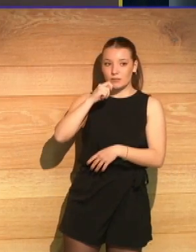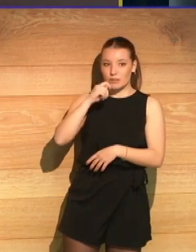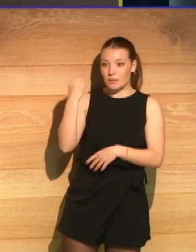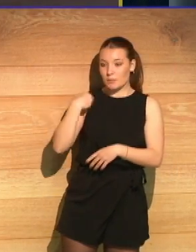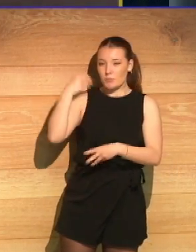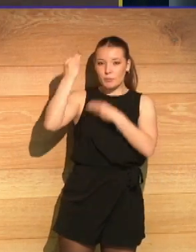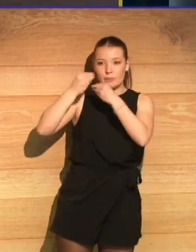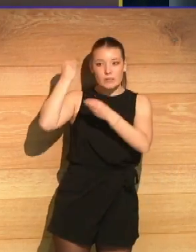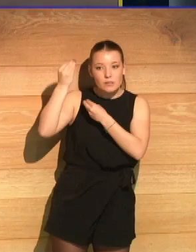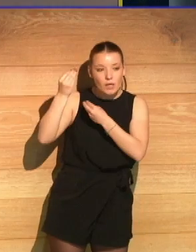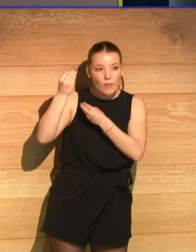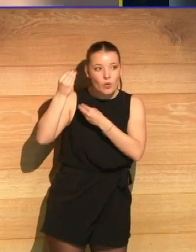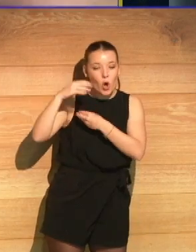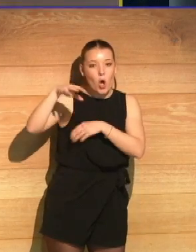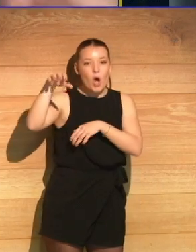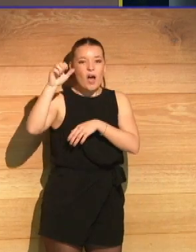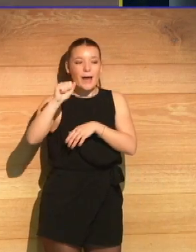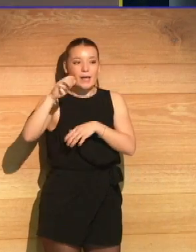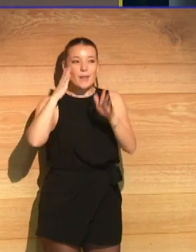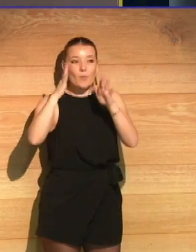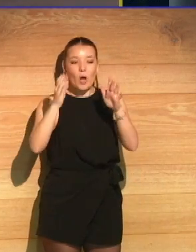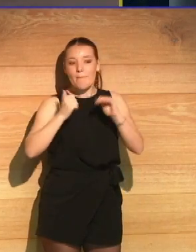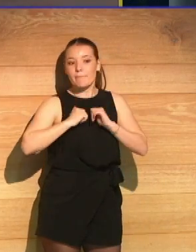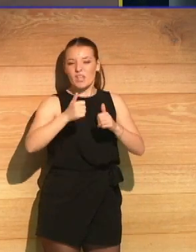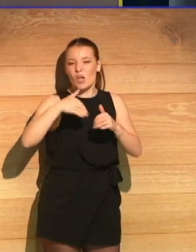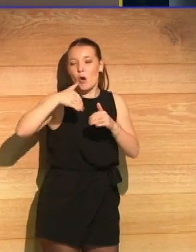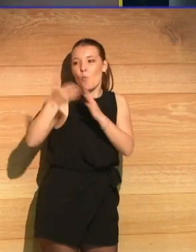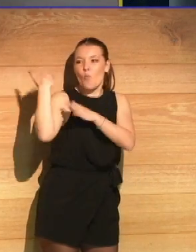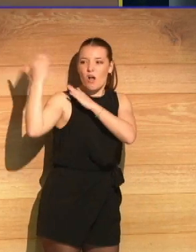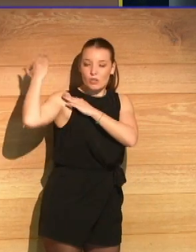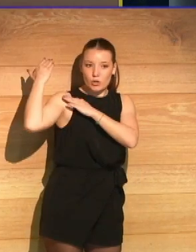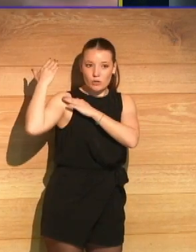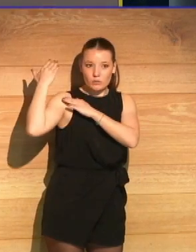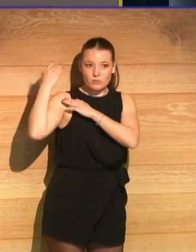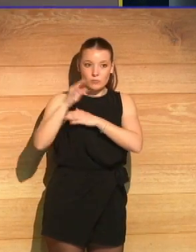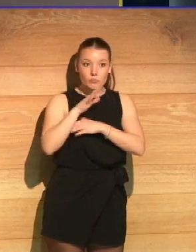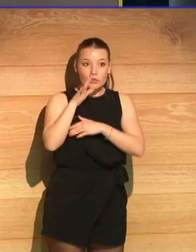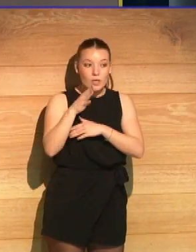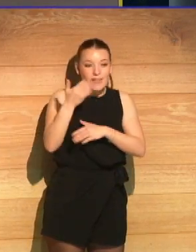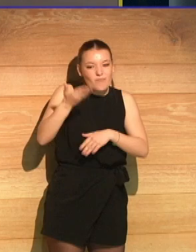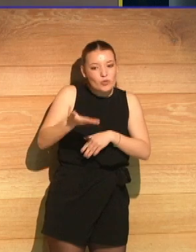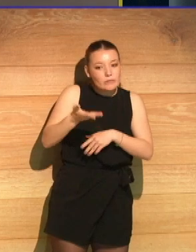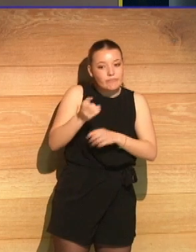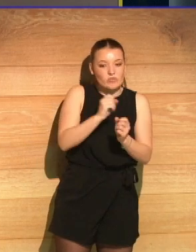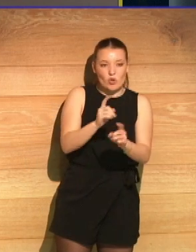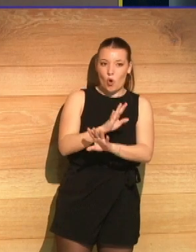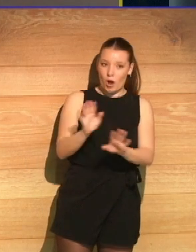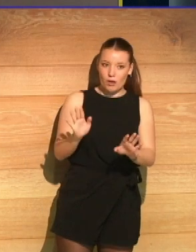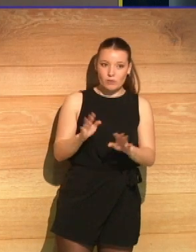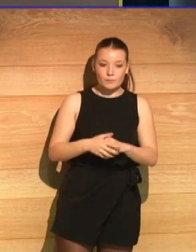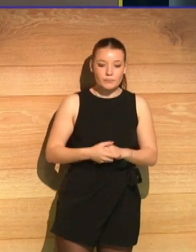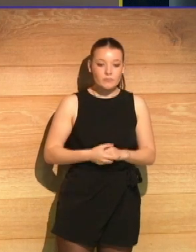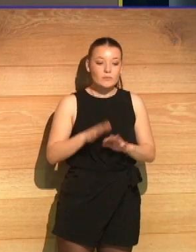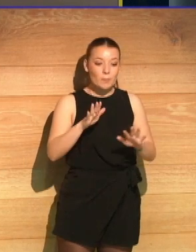comience todo el antropoceno, porque no es tan importante cuándo exactamente,